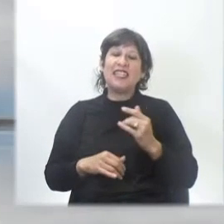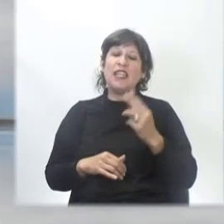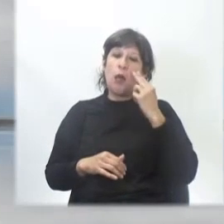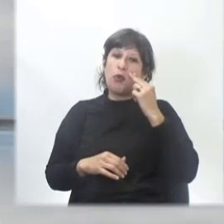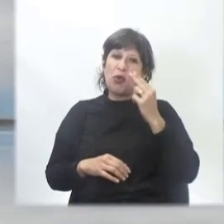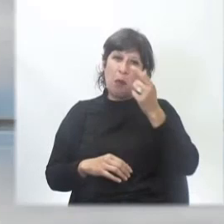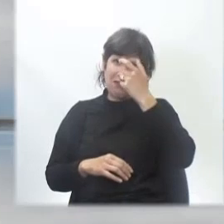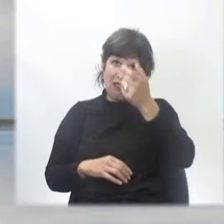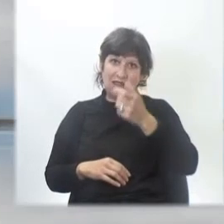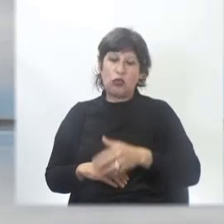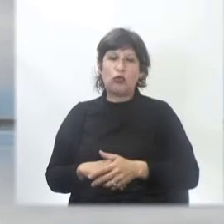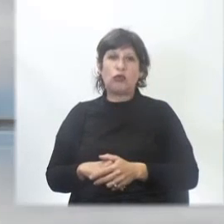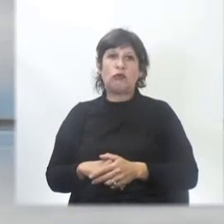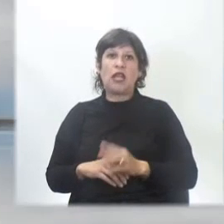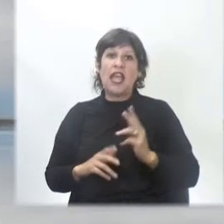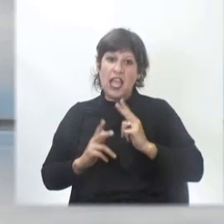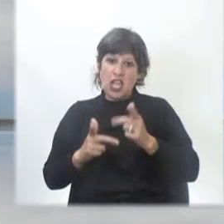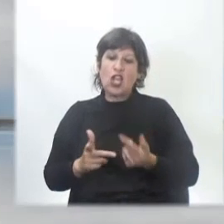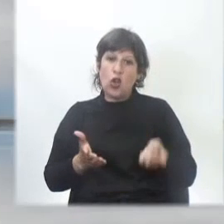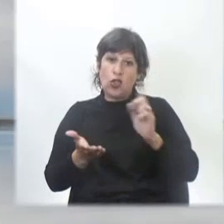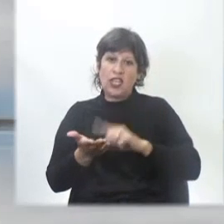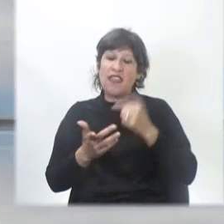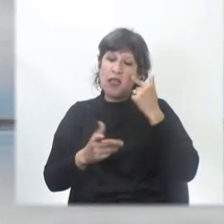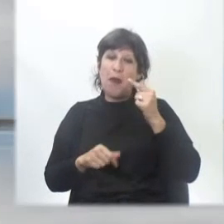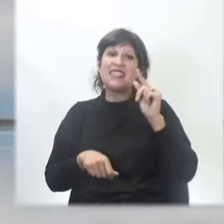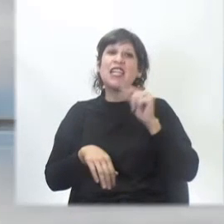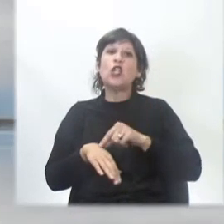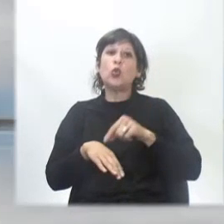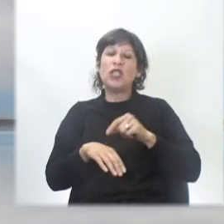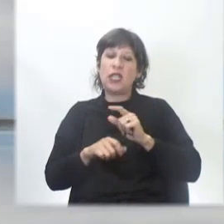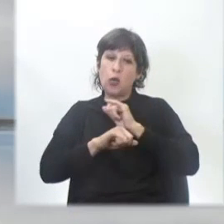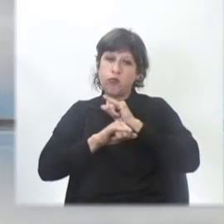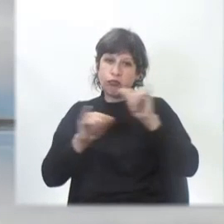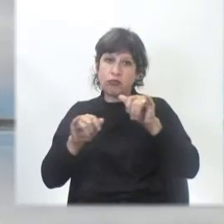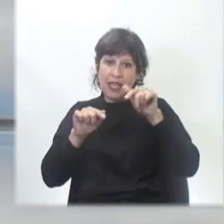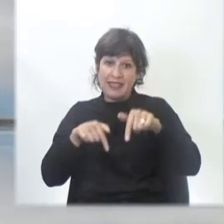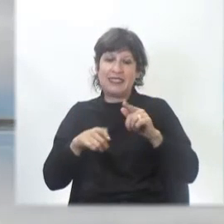técnicos. Y lo dije además en mi cuenta de Twitter, lo publiqué ese día.